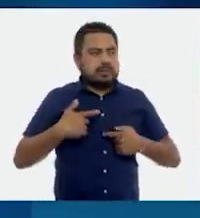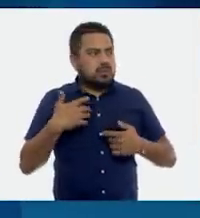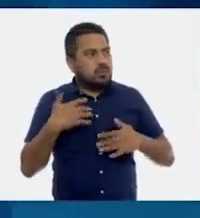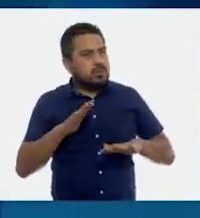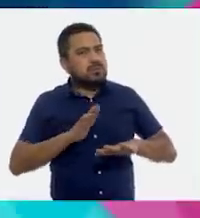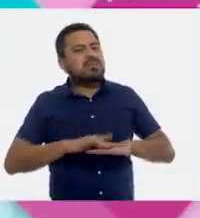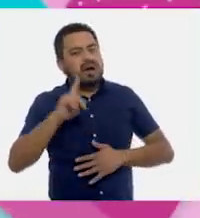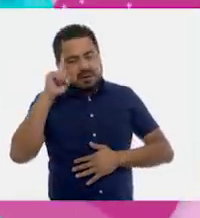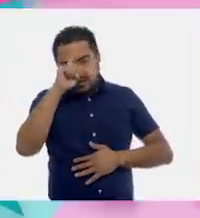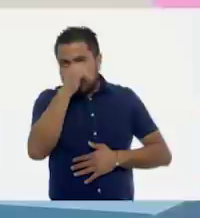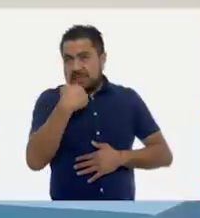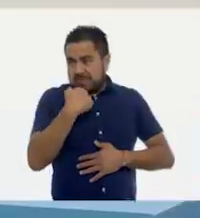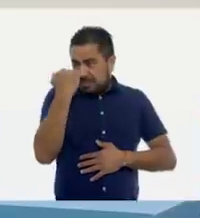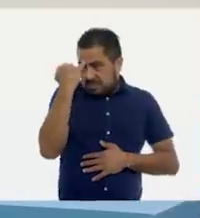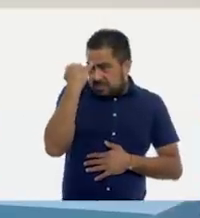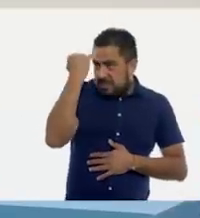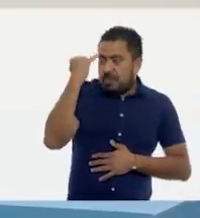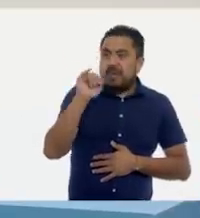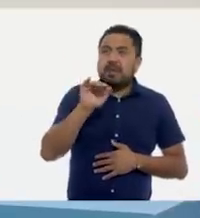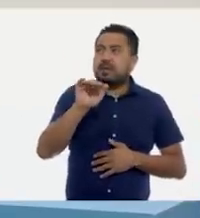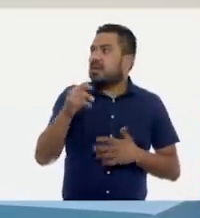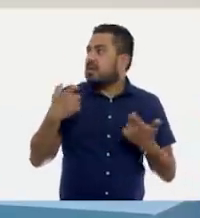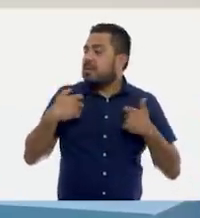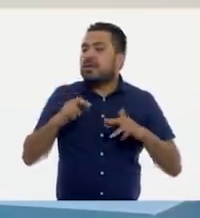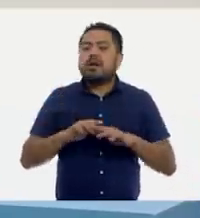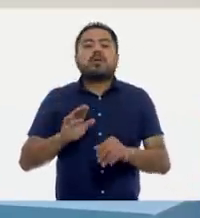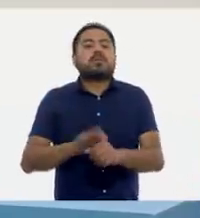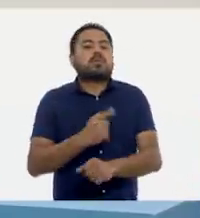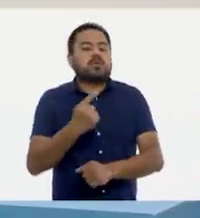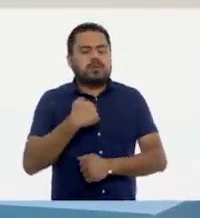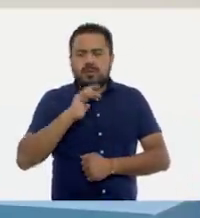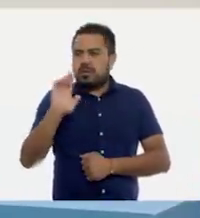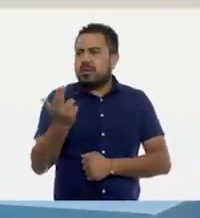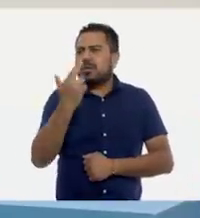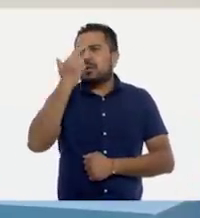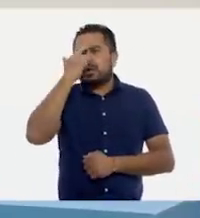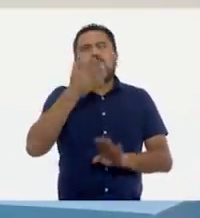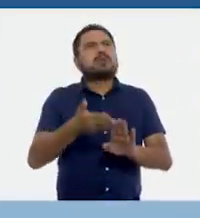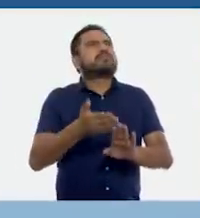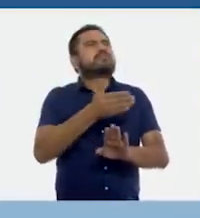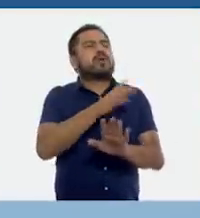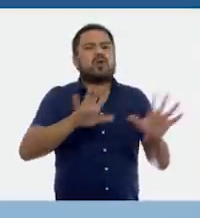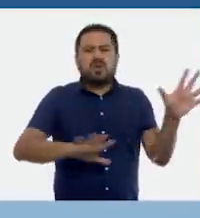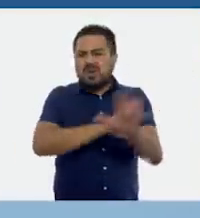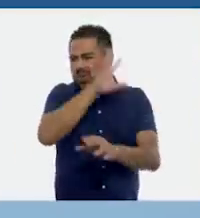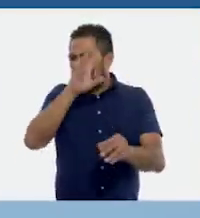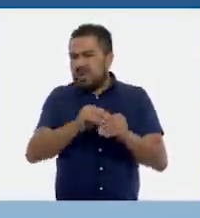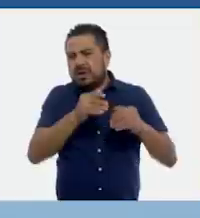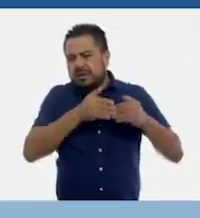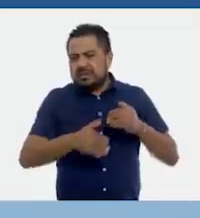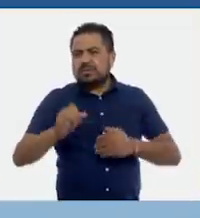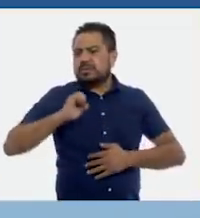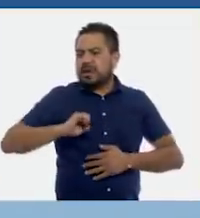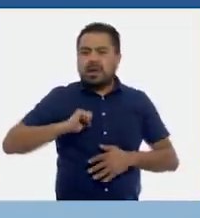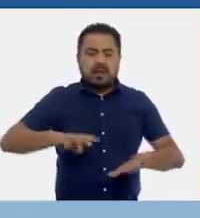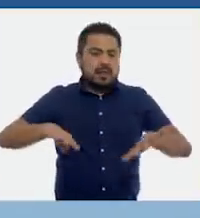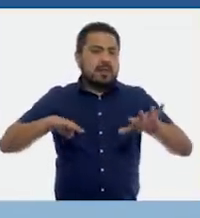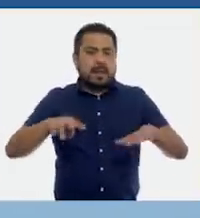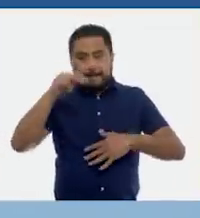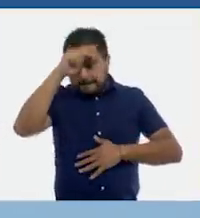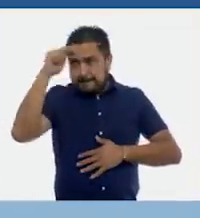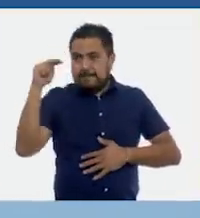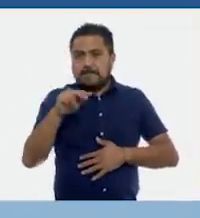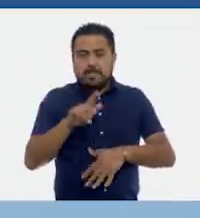muy difícil, ¿verdad, maestra? Porque, bueno, yo recuerdo que durante todo el siglo XIX,